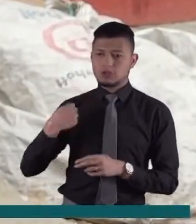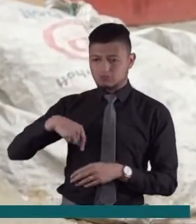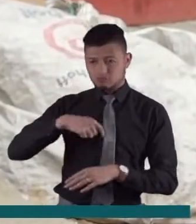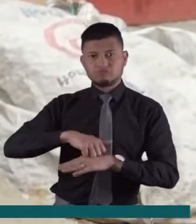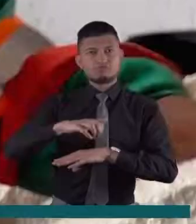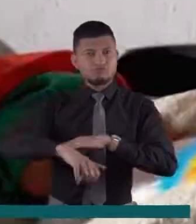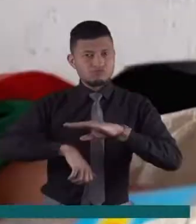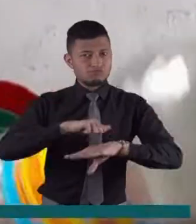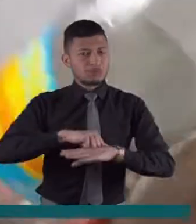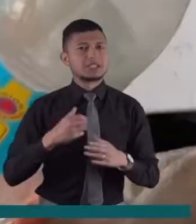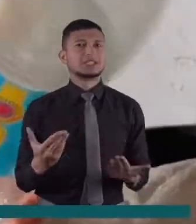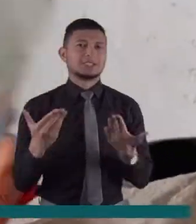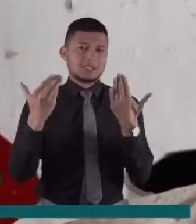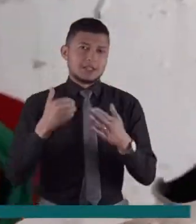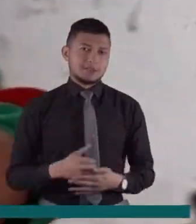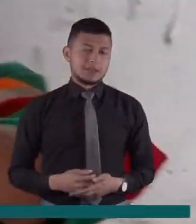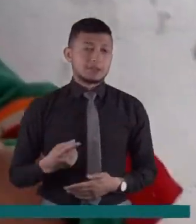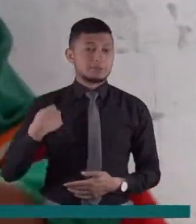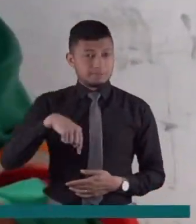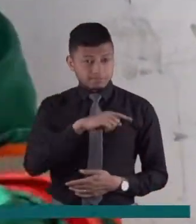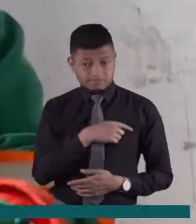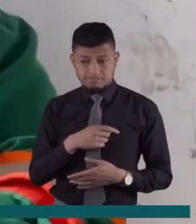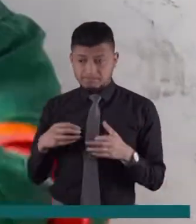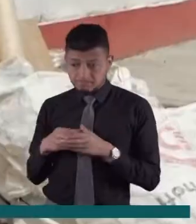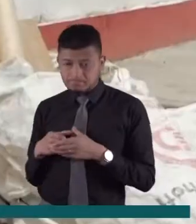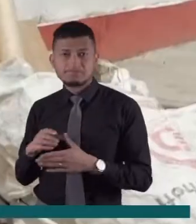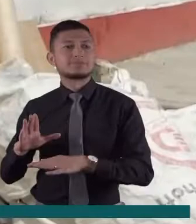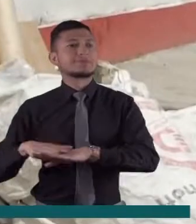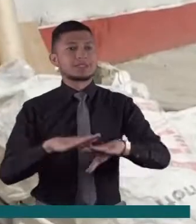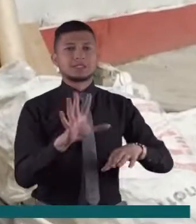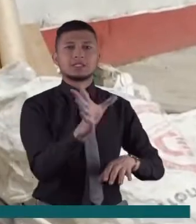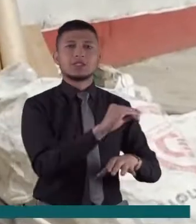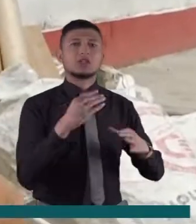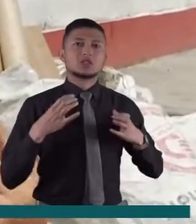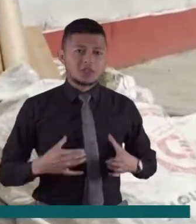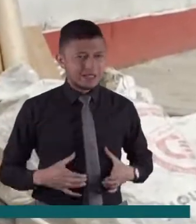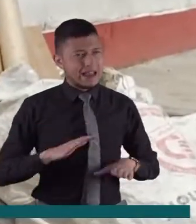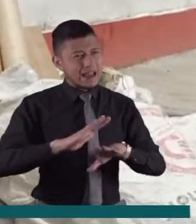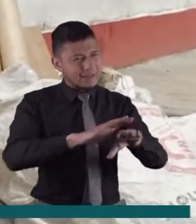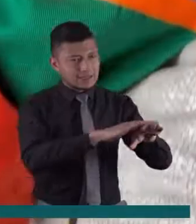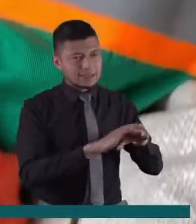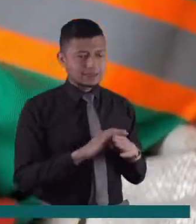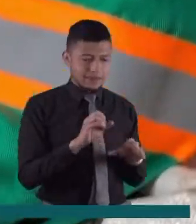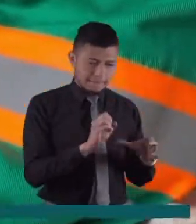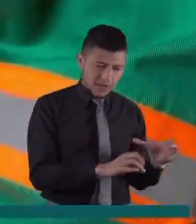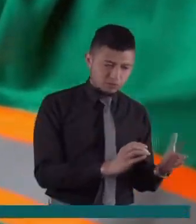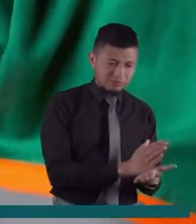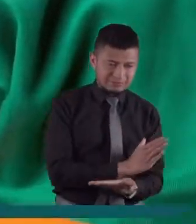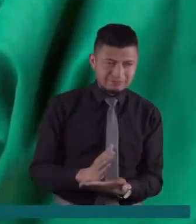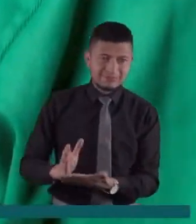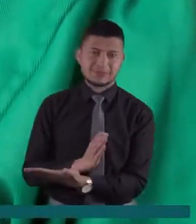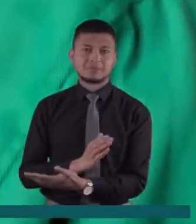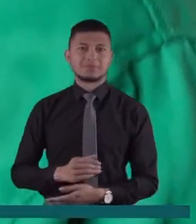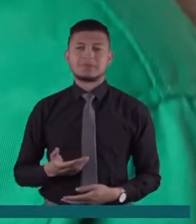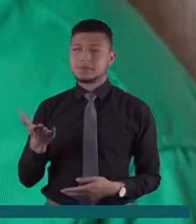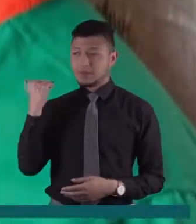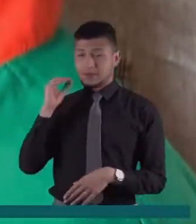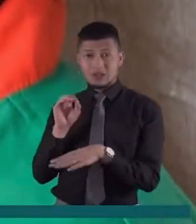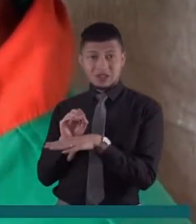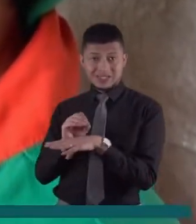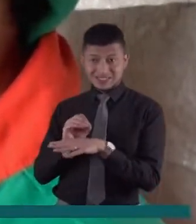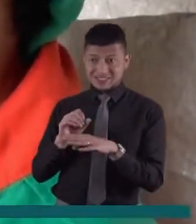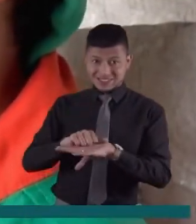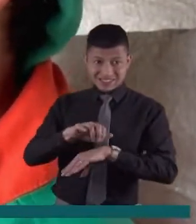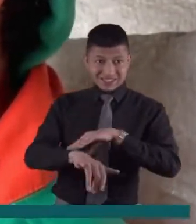los recicladores. Nosotros, como ASRAN, invitamos a la ciudadanía general a aceptar para los residuos. En las últimas semanas, algunas organizaciones